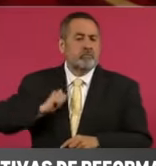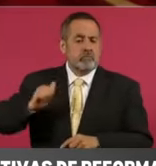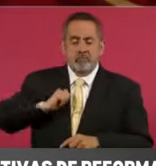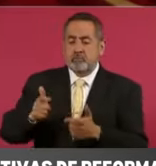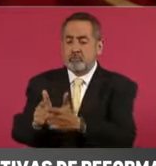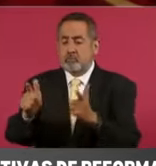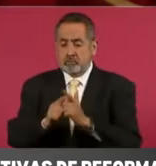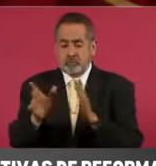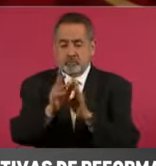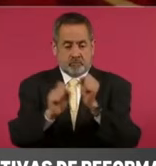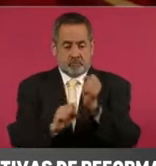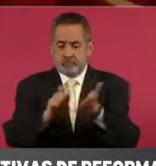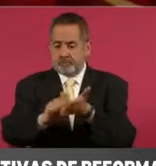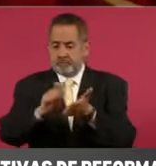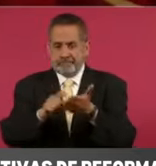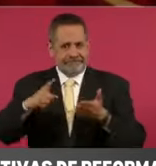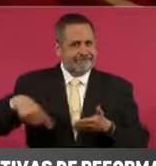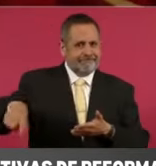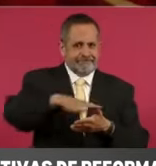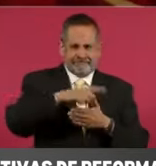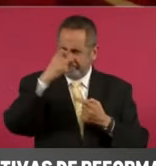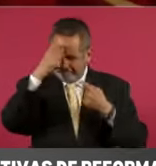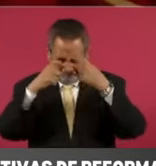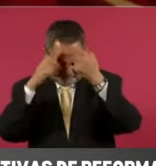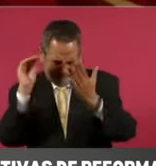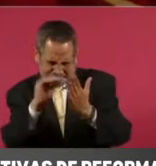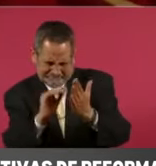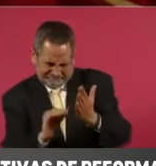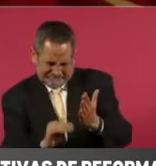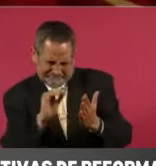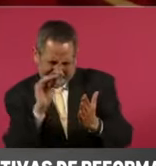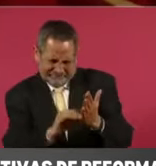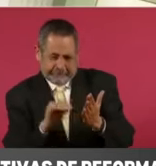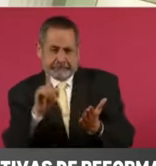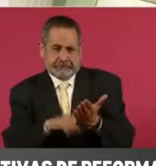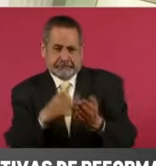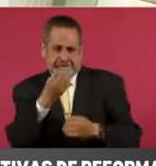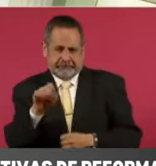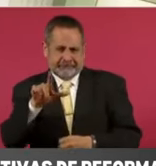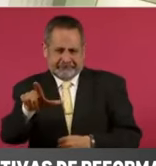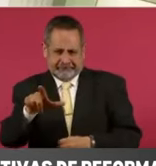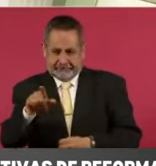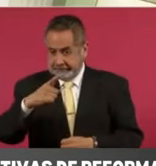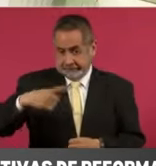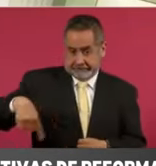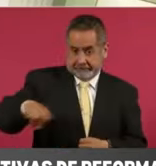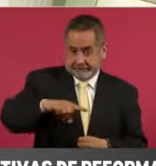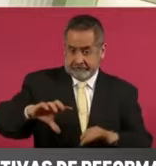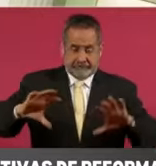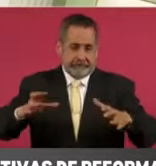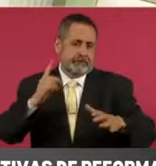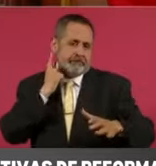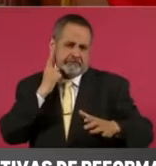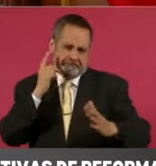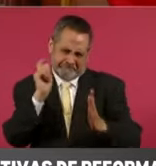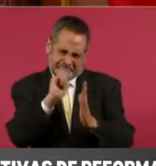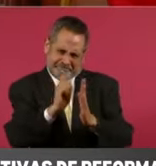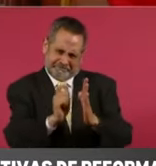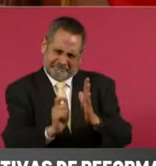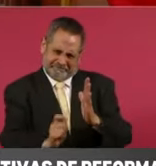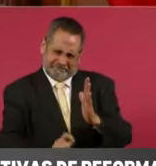constituyente de 1917. De él recibimos una